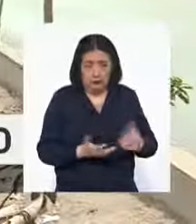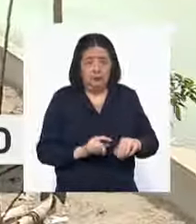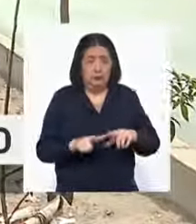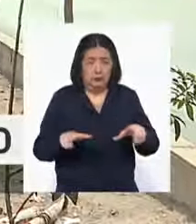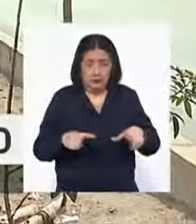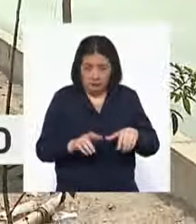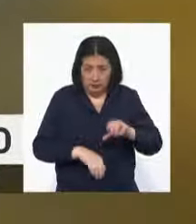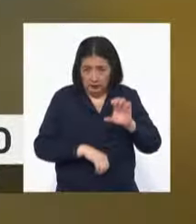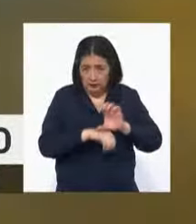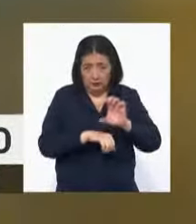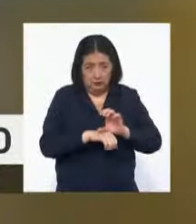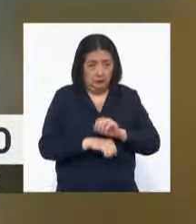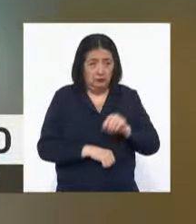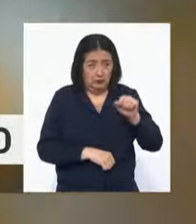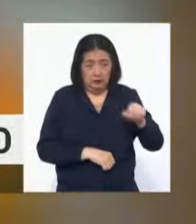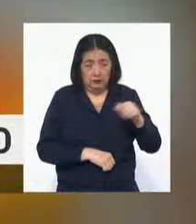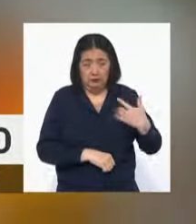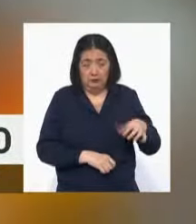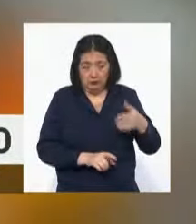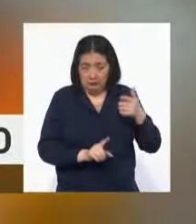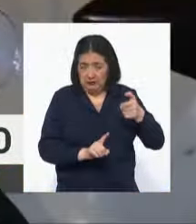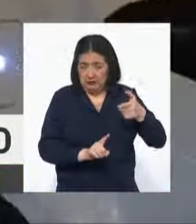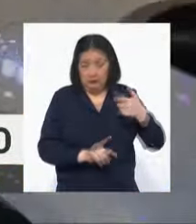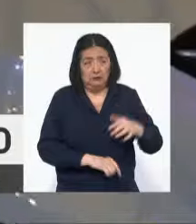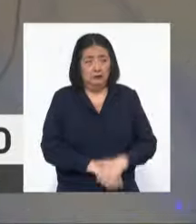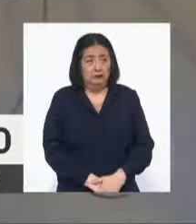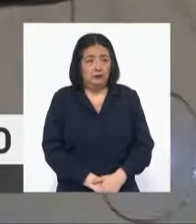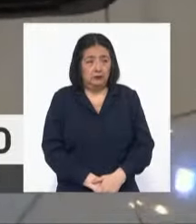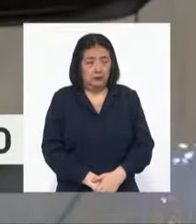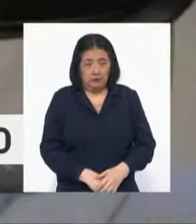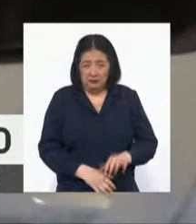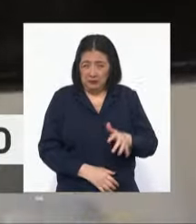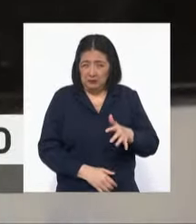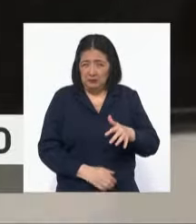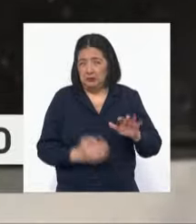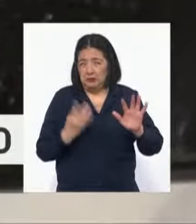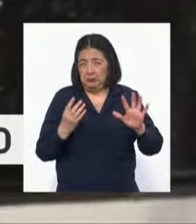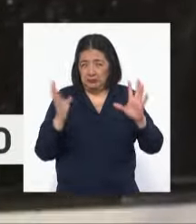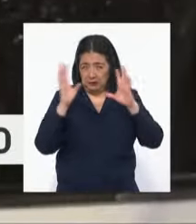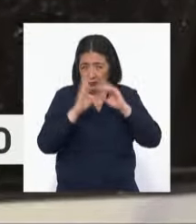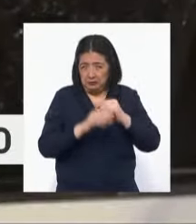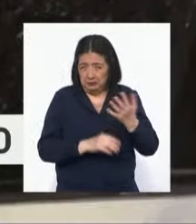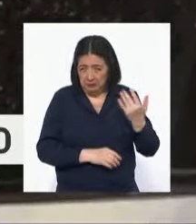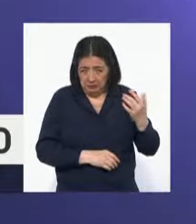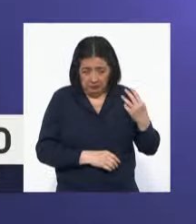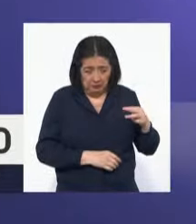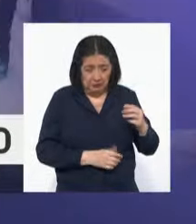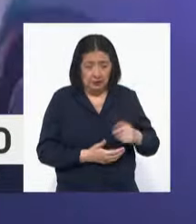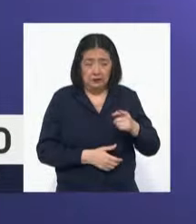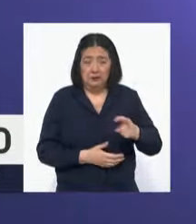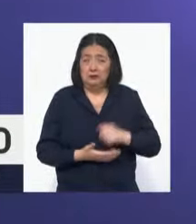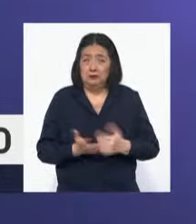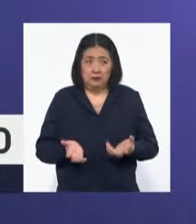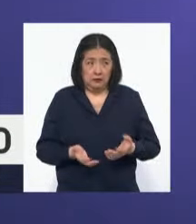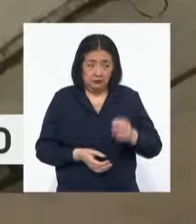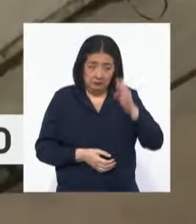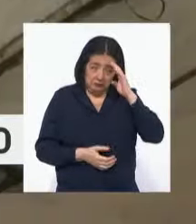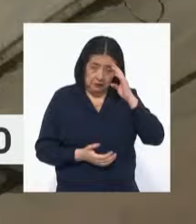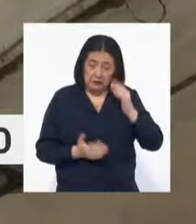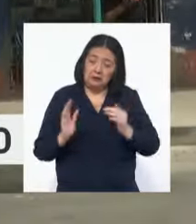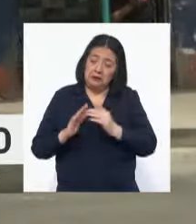en Comas, donde Brandon fue asesinado. Cuando ya iban a ser las 9 de la noche del último martes, el suboficial Brandon Roa salió